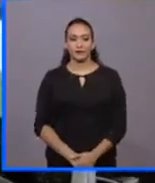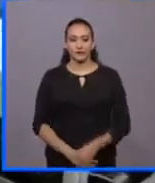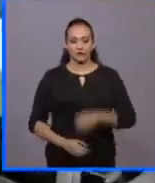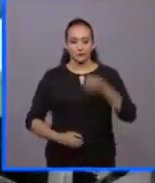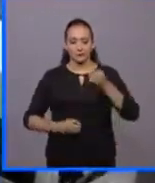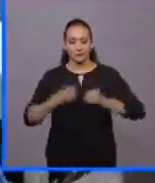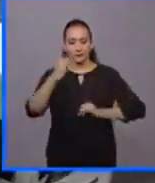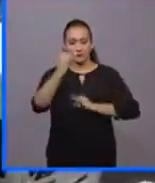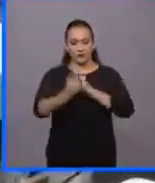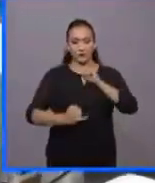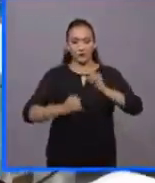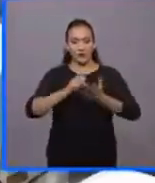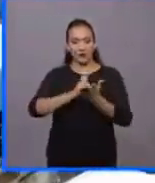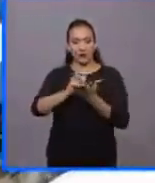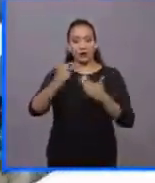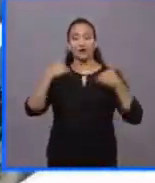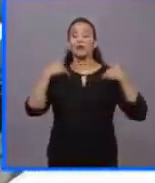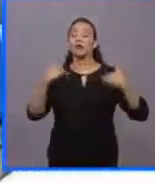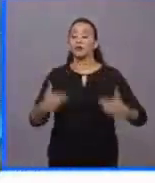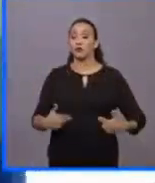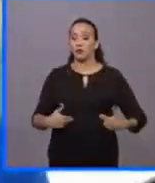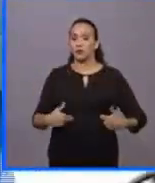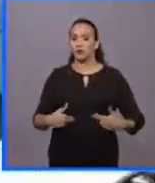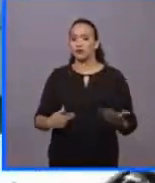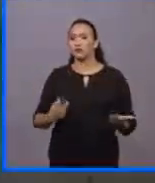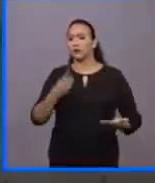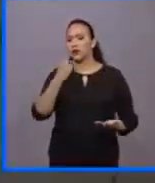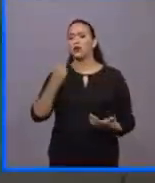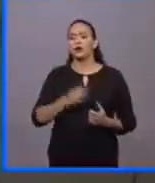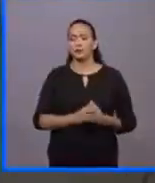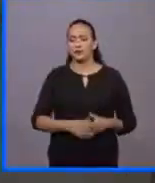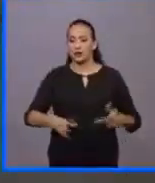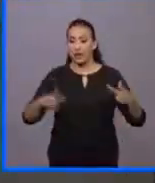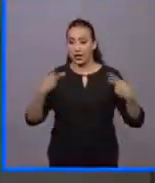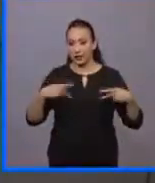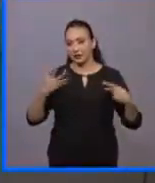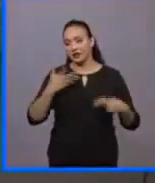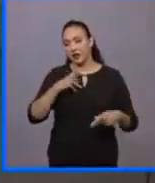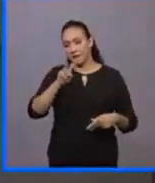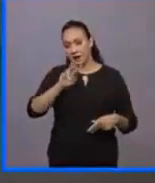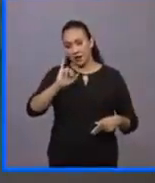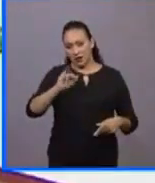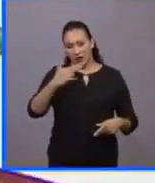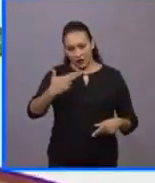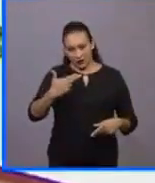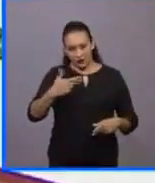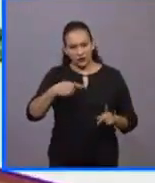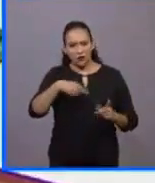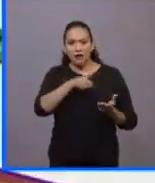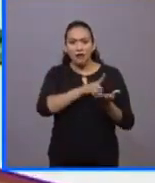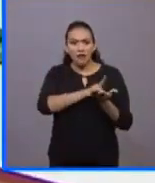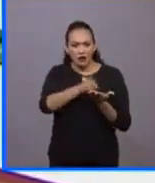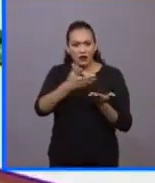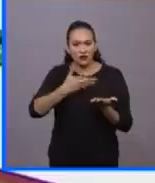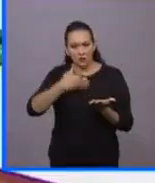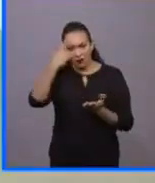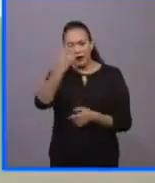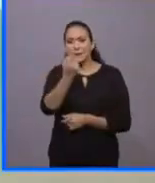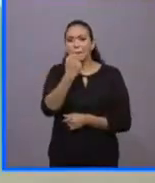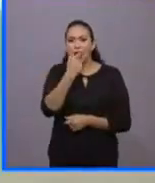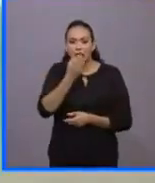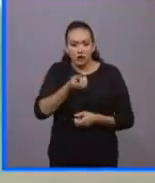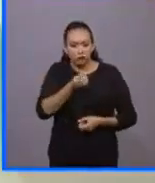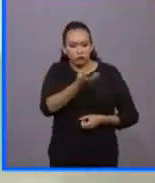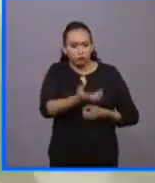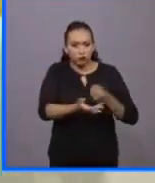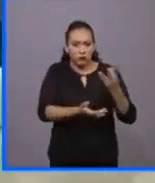La Corte Interamericana de Derechos Humanos ha determinado que las personas que viven con VIH tienen derecho a recibir medicamentos y